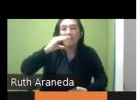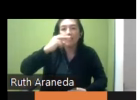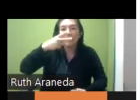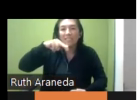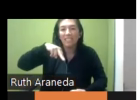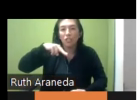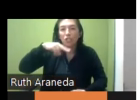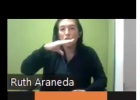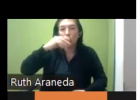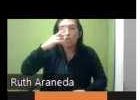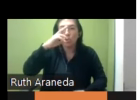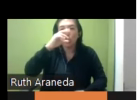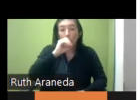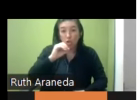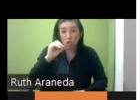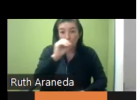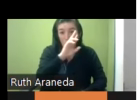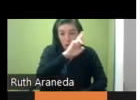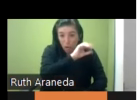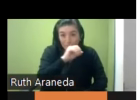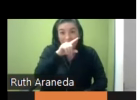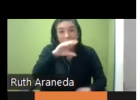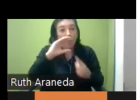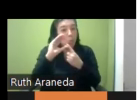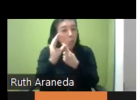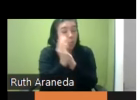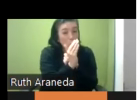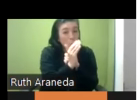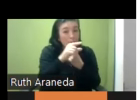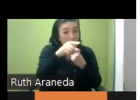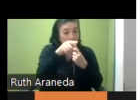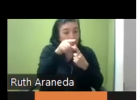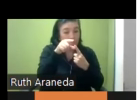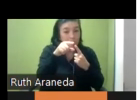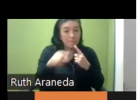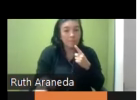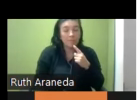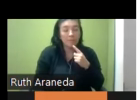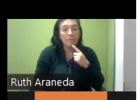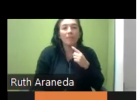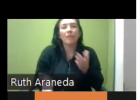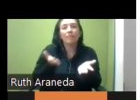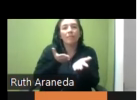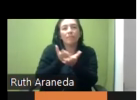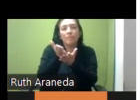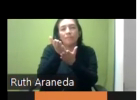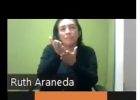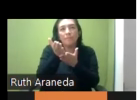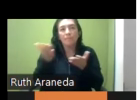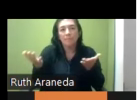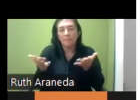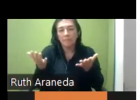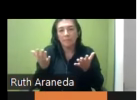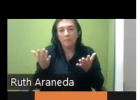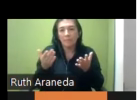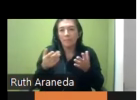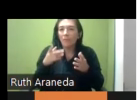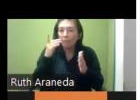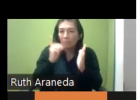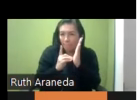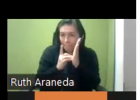que en esta cultura eh, empezó a desarrollar